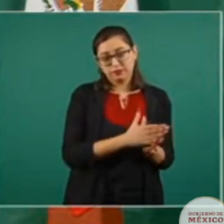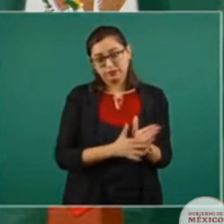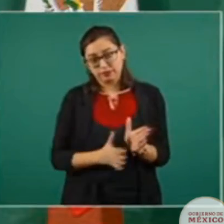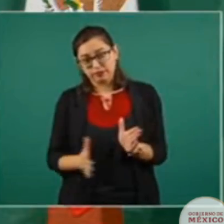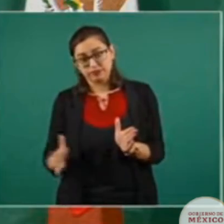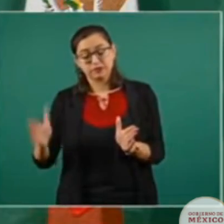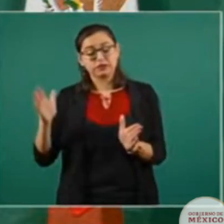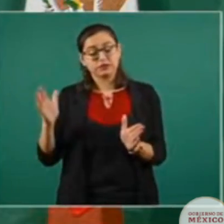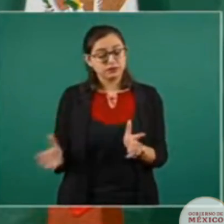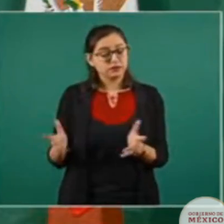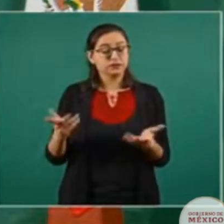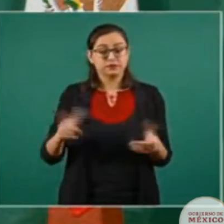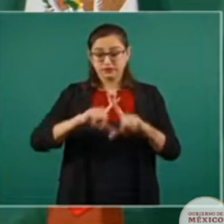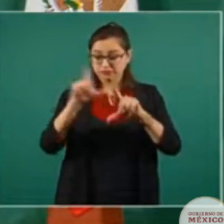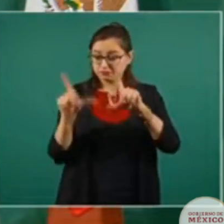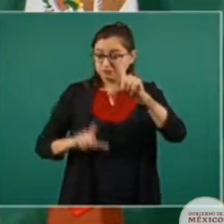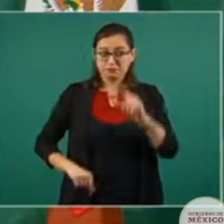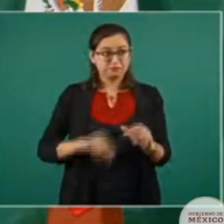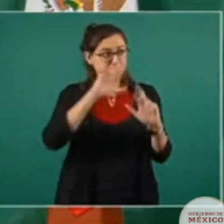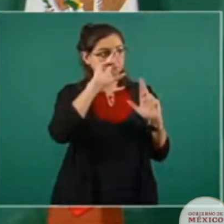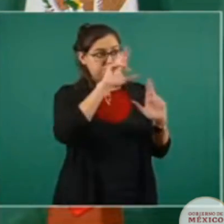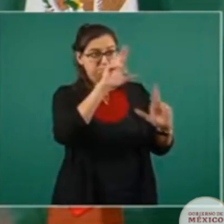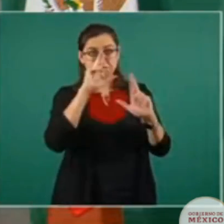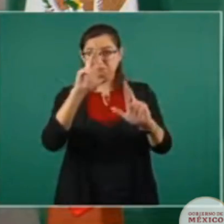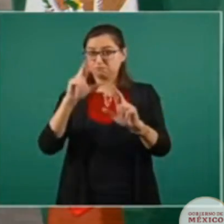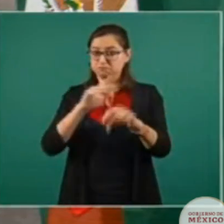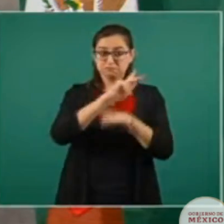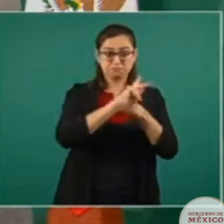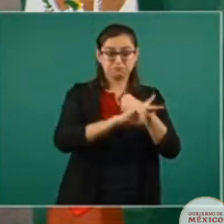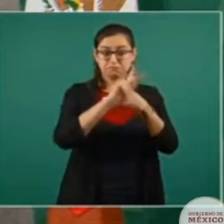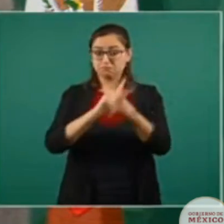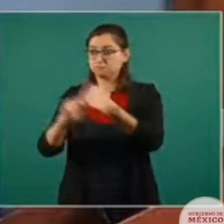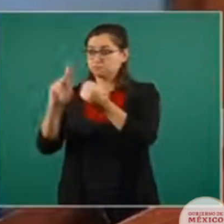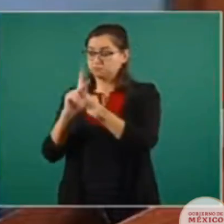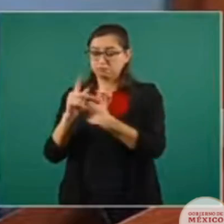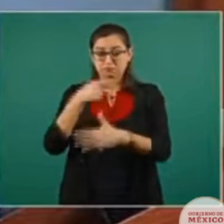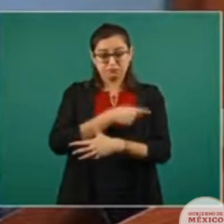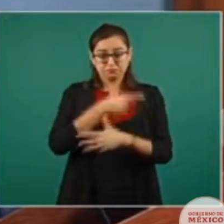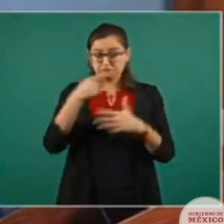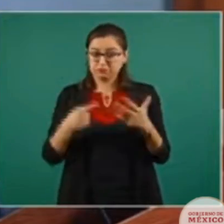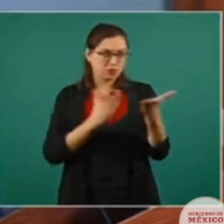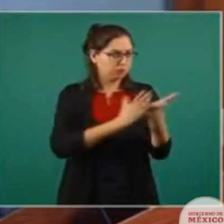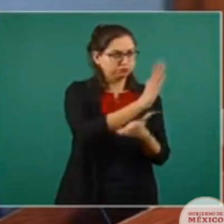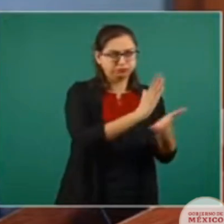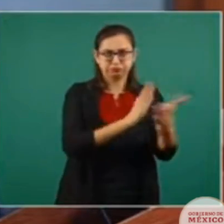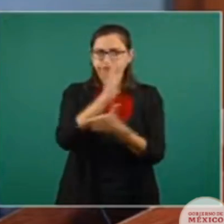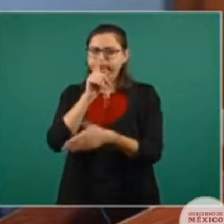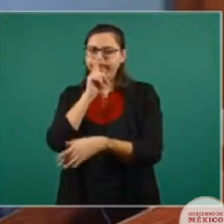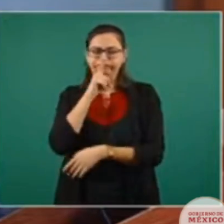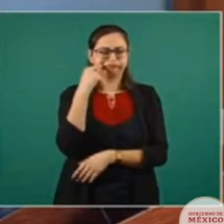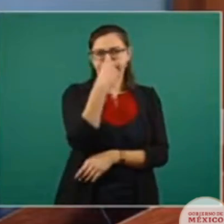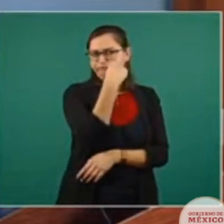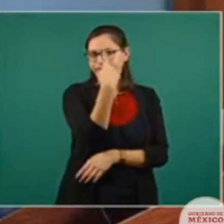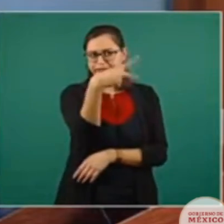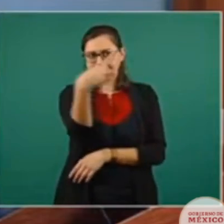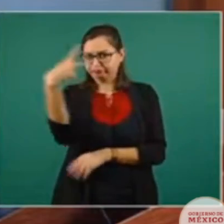por el respeto a individuos y naciones mediante la observancia de los principios de no intervención y de autodeterminación